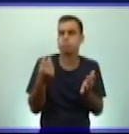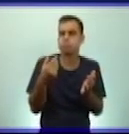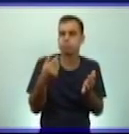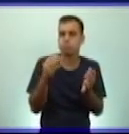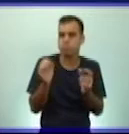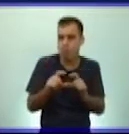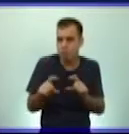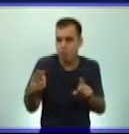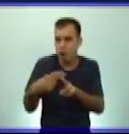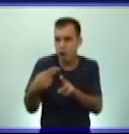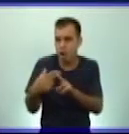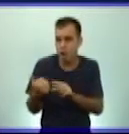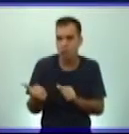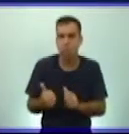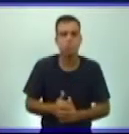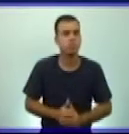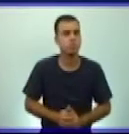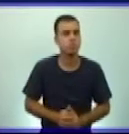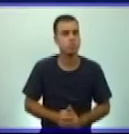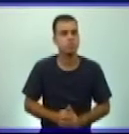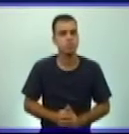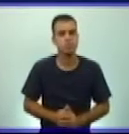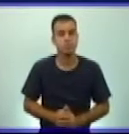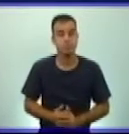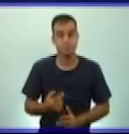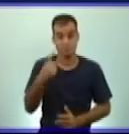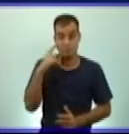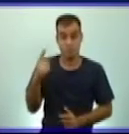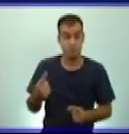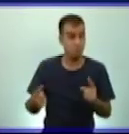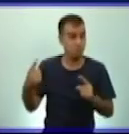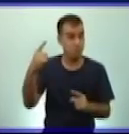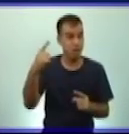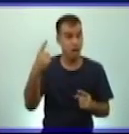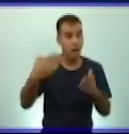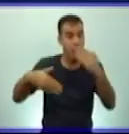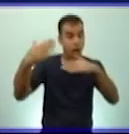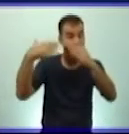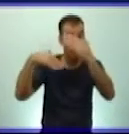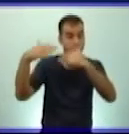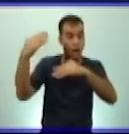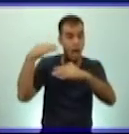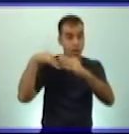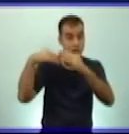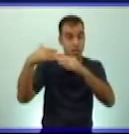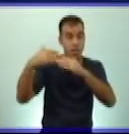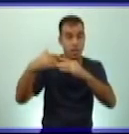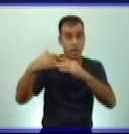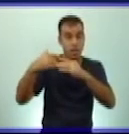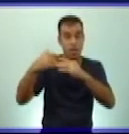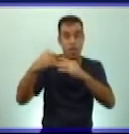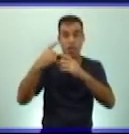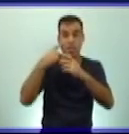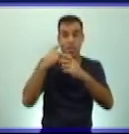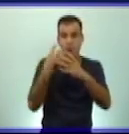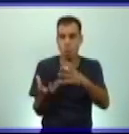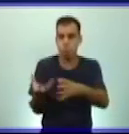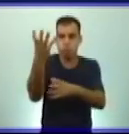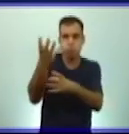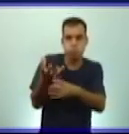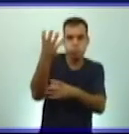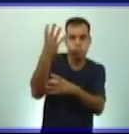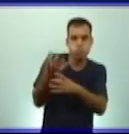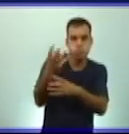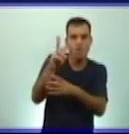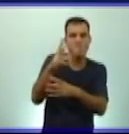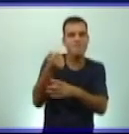caso, podemos observar que la primera máquina del vapor tiene una eficiencia de 0,2. En cambio,